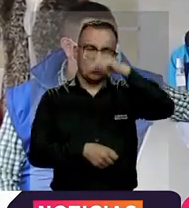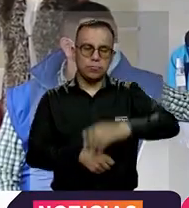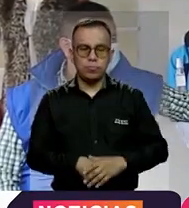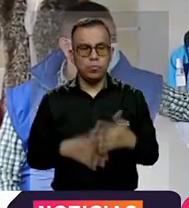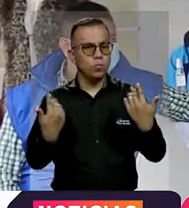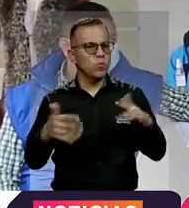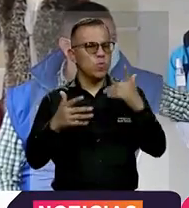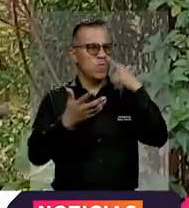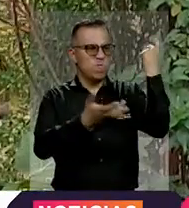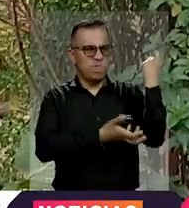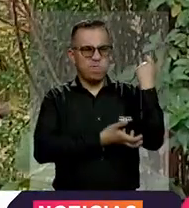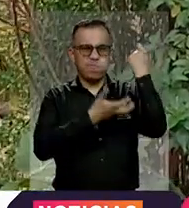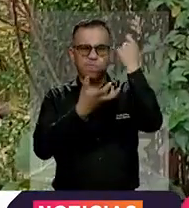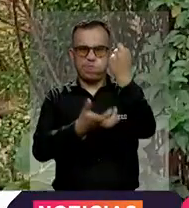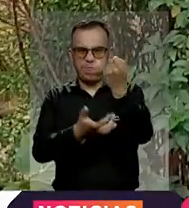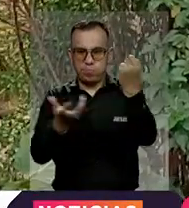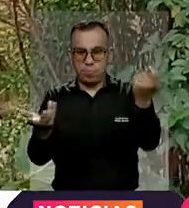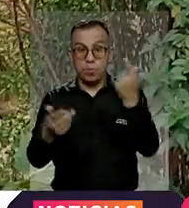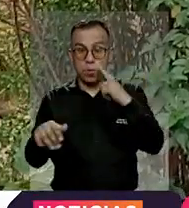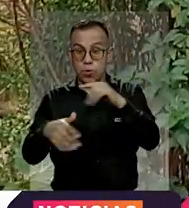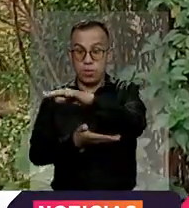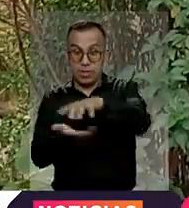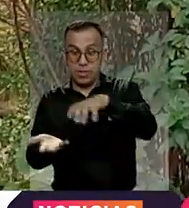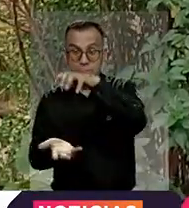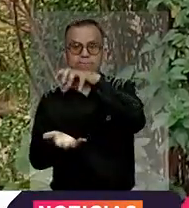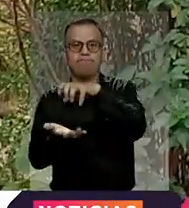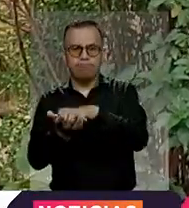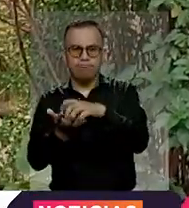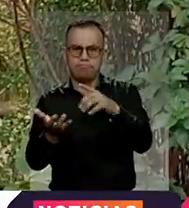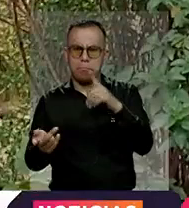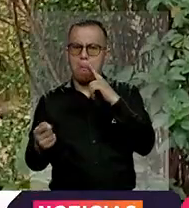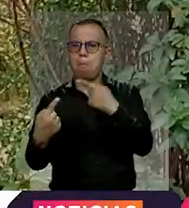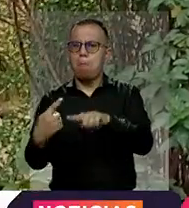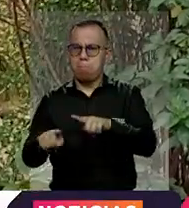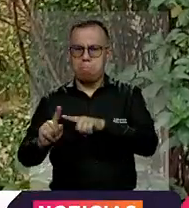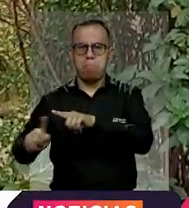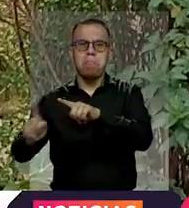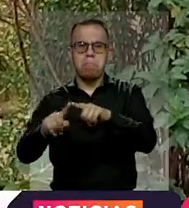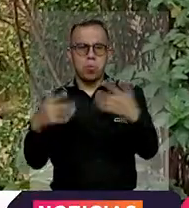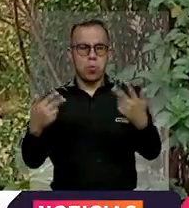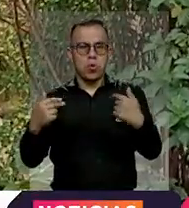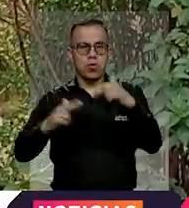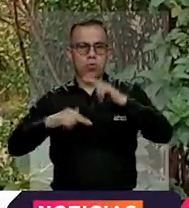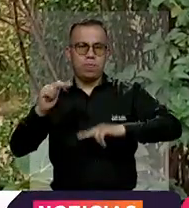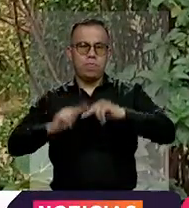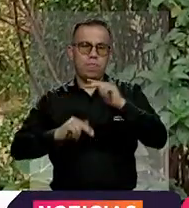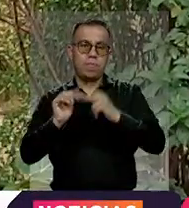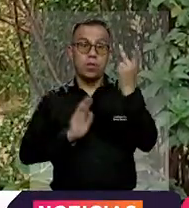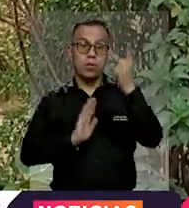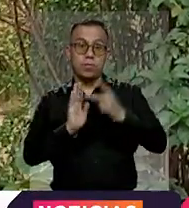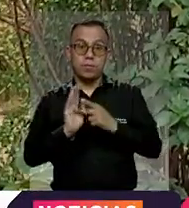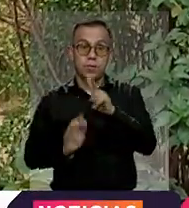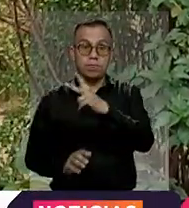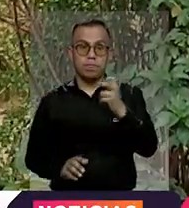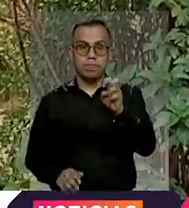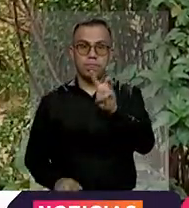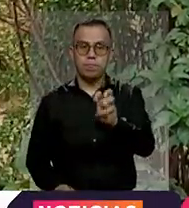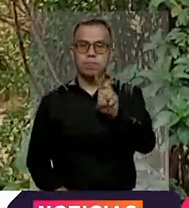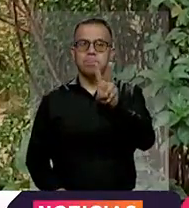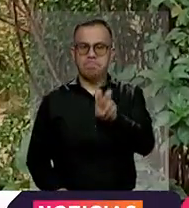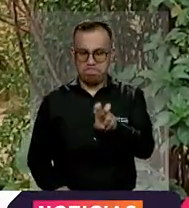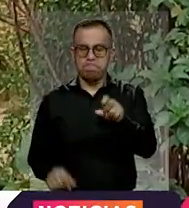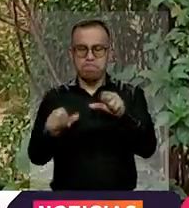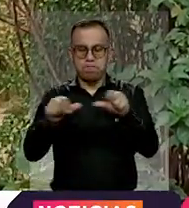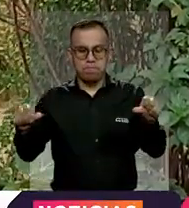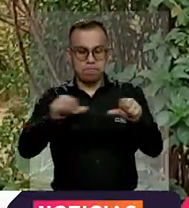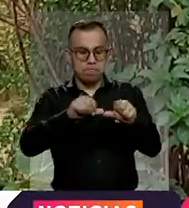millonaria inversión este moderno centro contará con una área de construida de 2 mil 287 metros